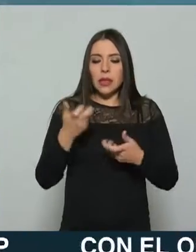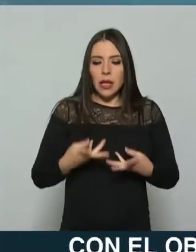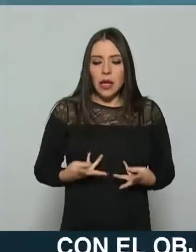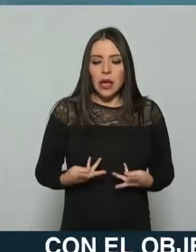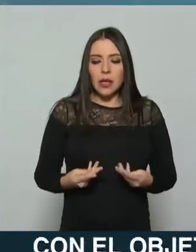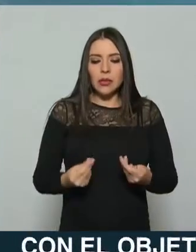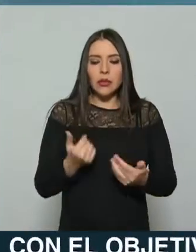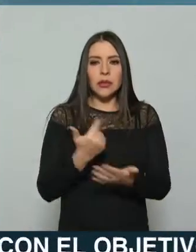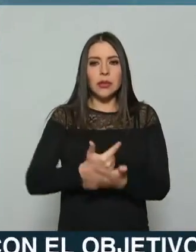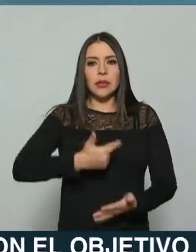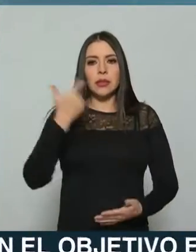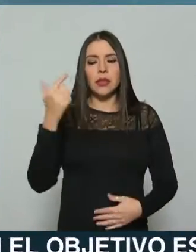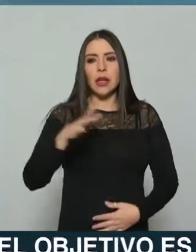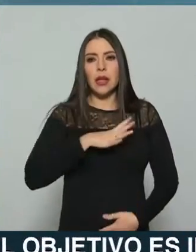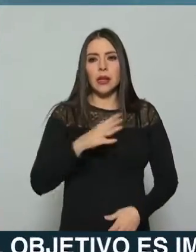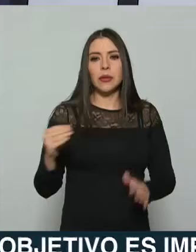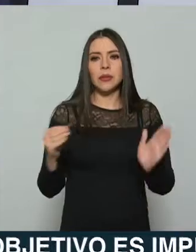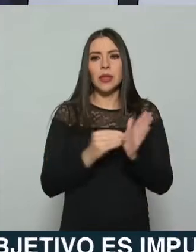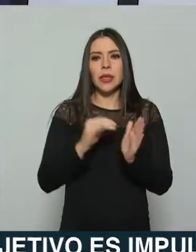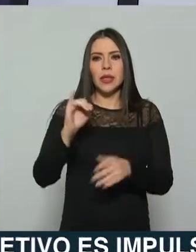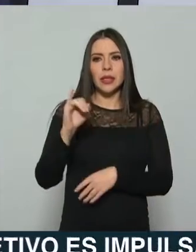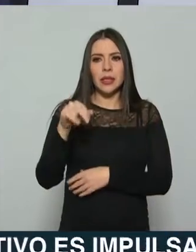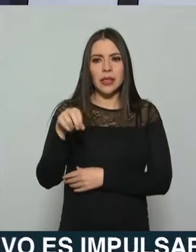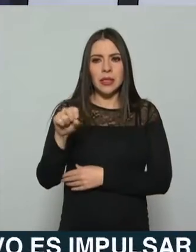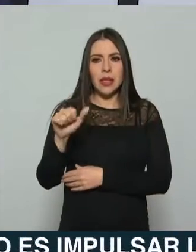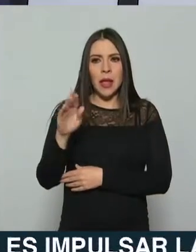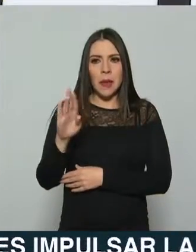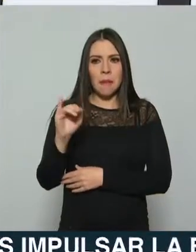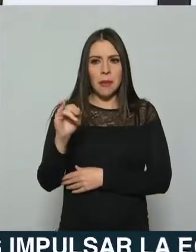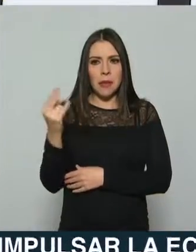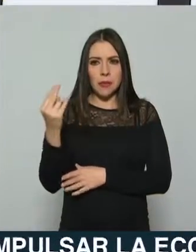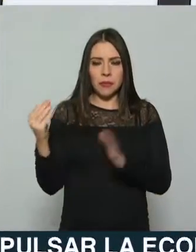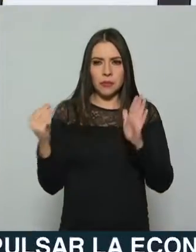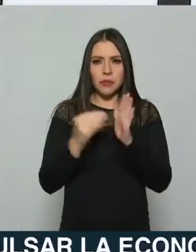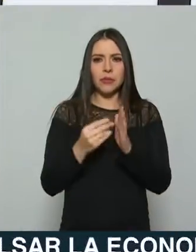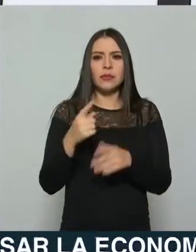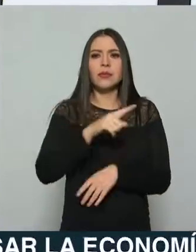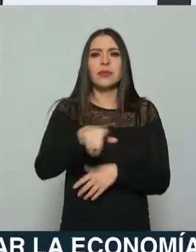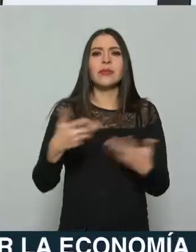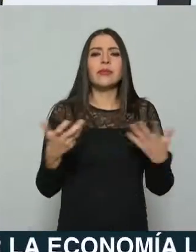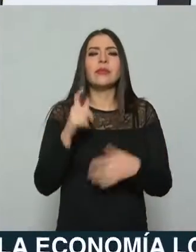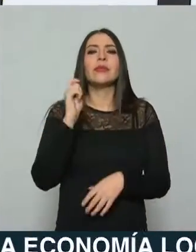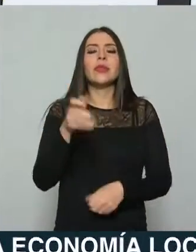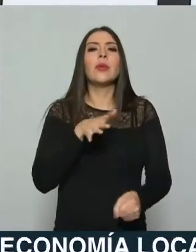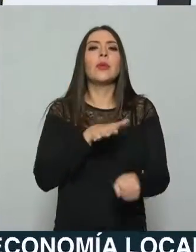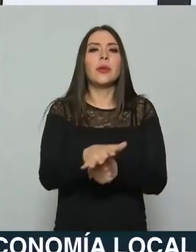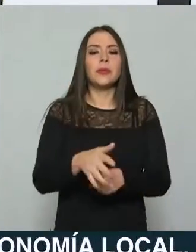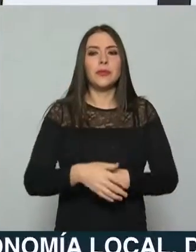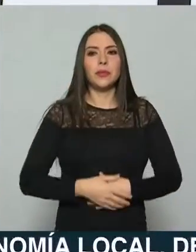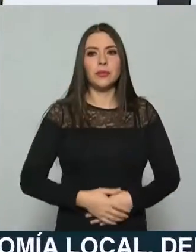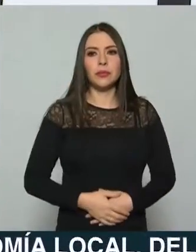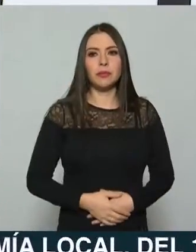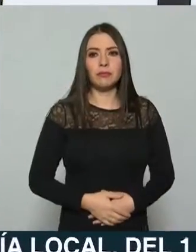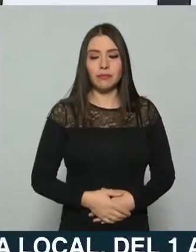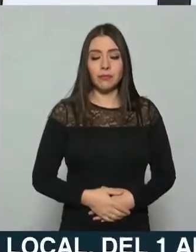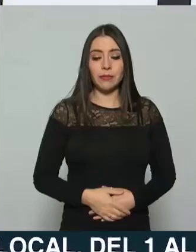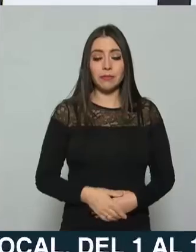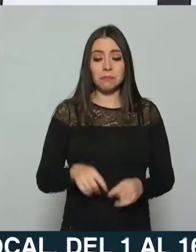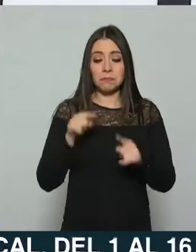que tendría contemplado el INSABI. ¿Cuál es la situación? Mira, nosotros venimos trabajando este tema ya hace más de 4